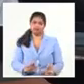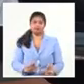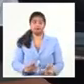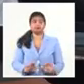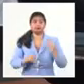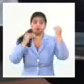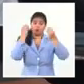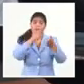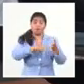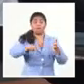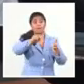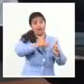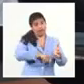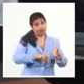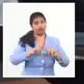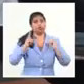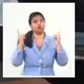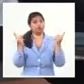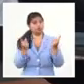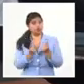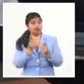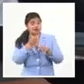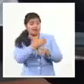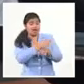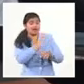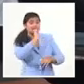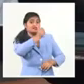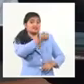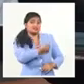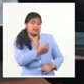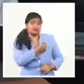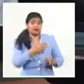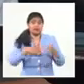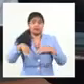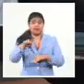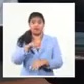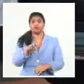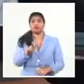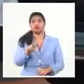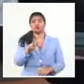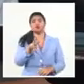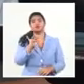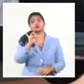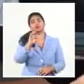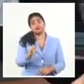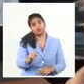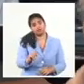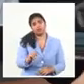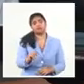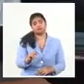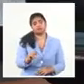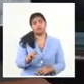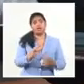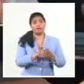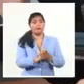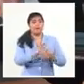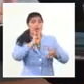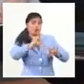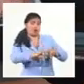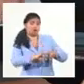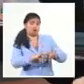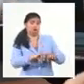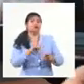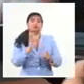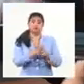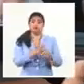sentido general está previsto antes de diciembre incorporar más de 270, 80 megawatts en la generación térmica. O sea,